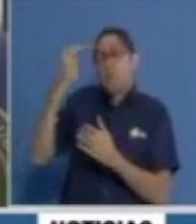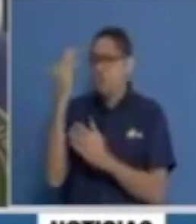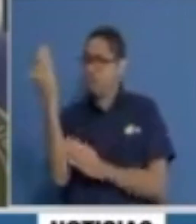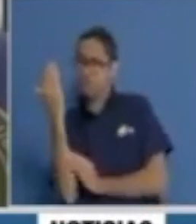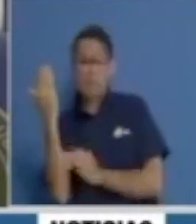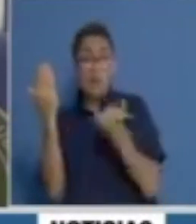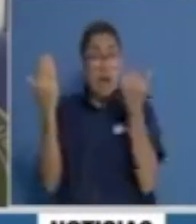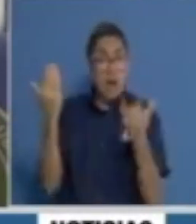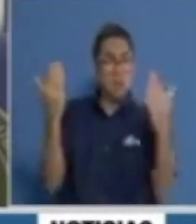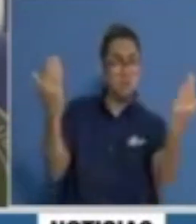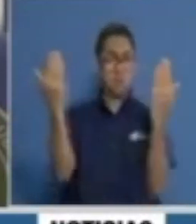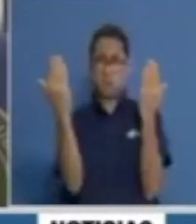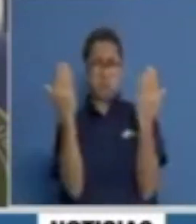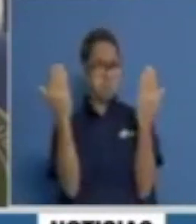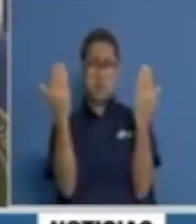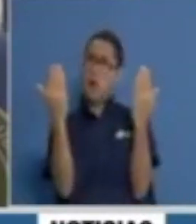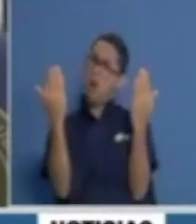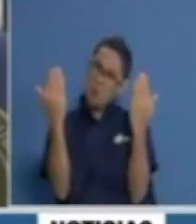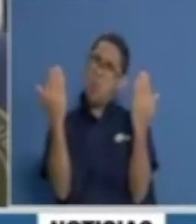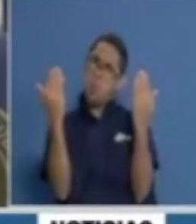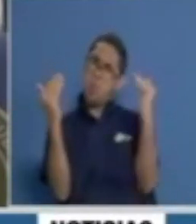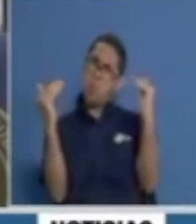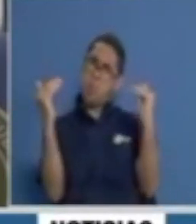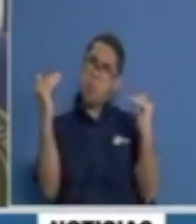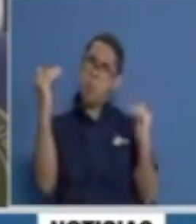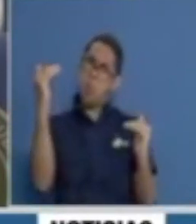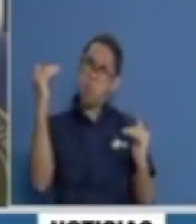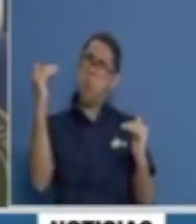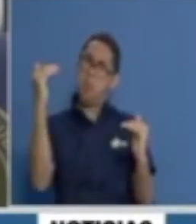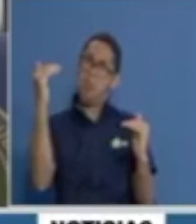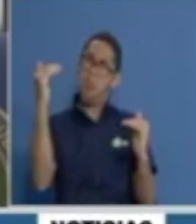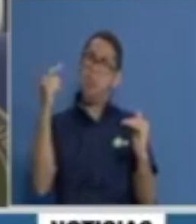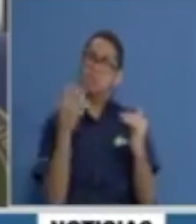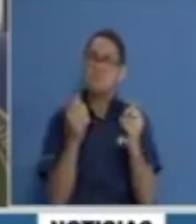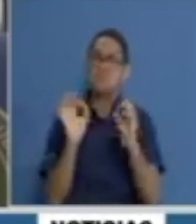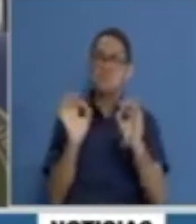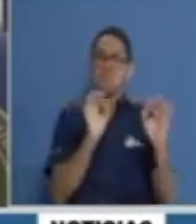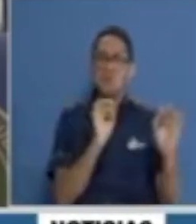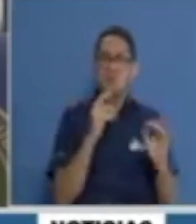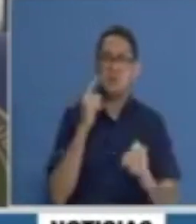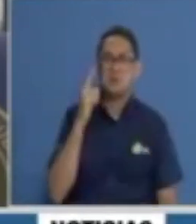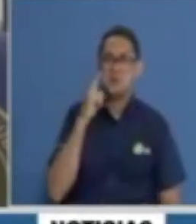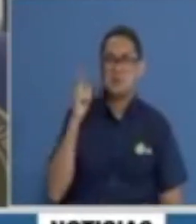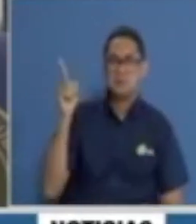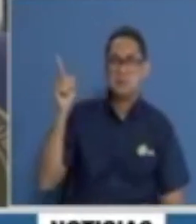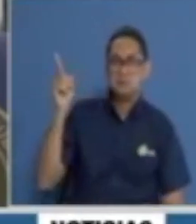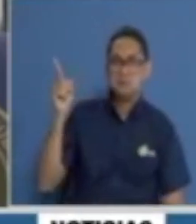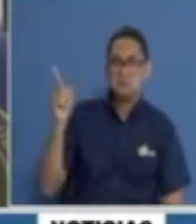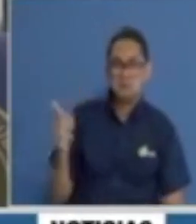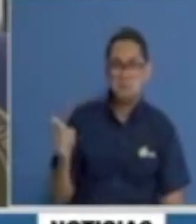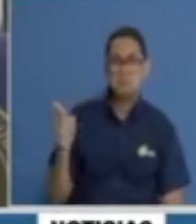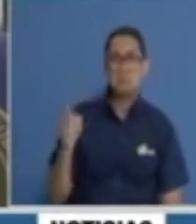de 7.090, hospitalizaciones 285, casos en cuidado intensivo 89 y